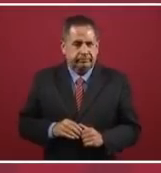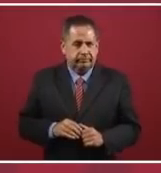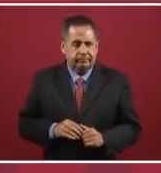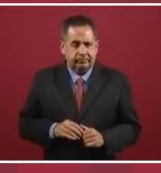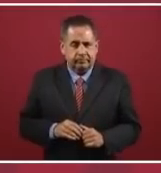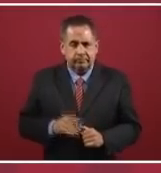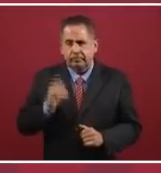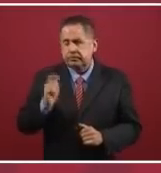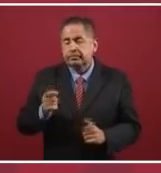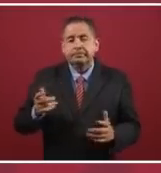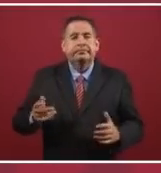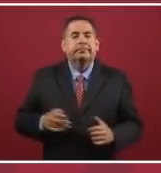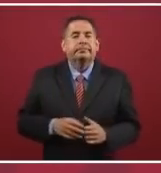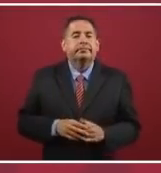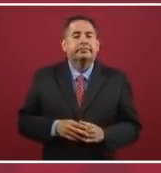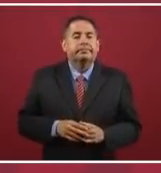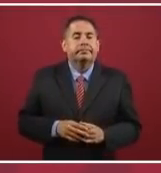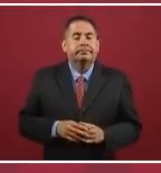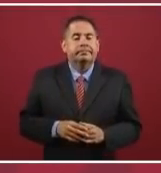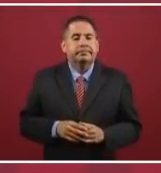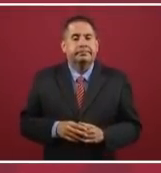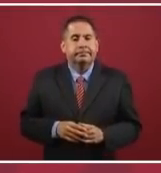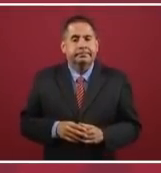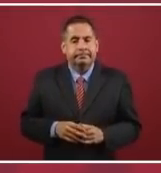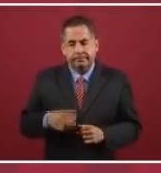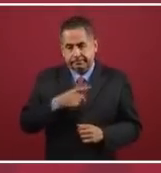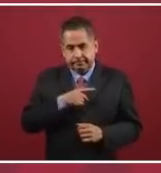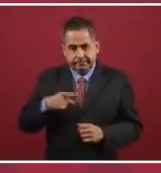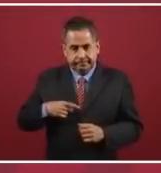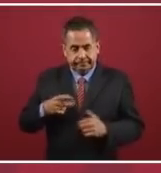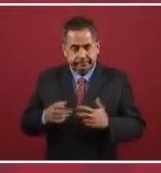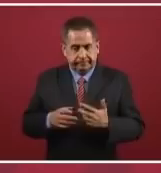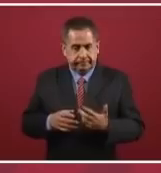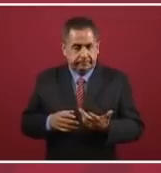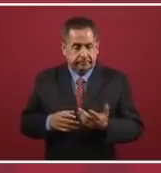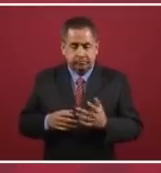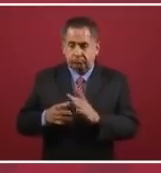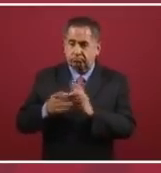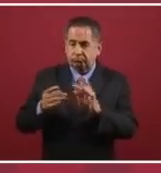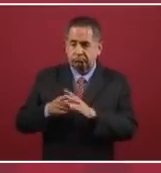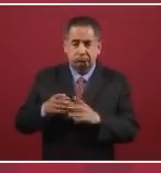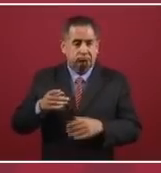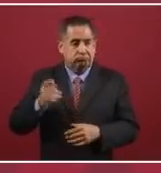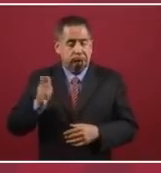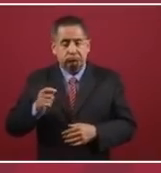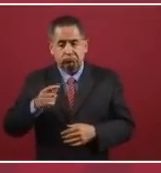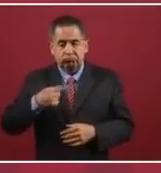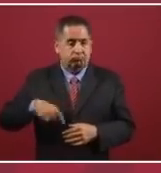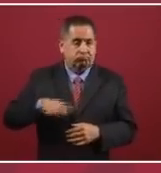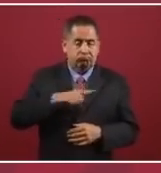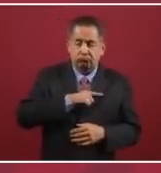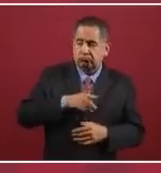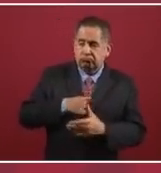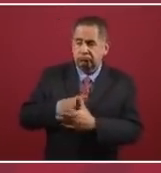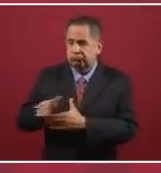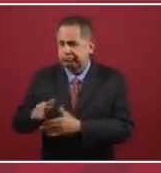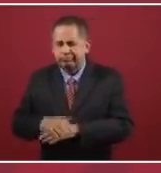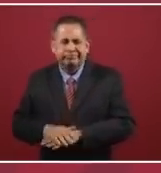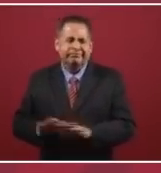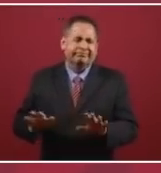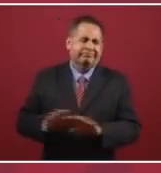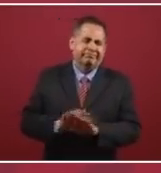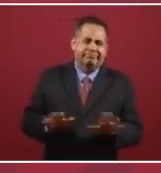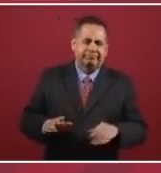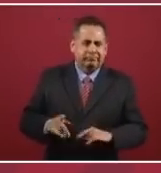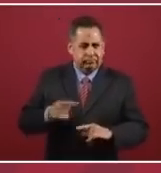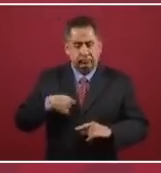a que vayan a decir que nos estamos nosotros metiendo. Estamos cuidando